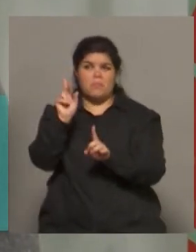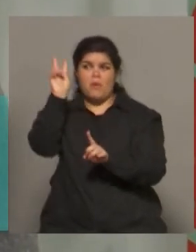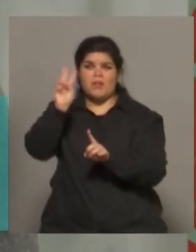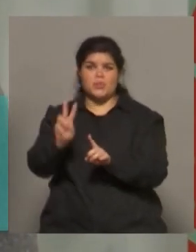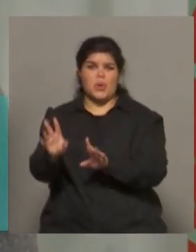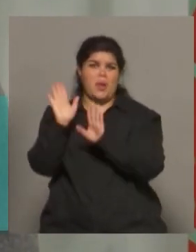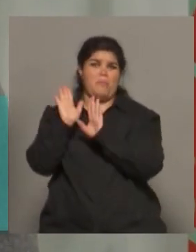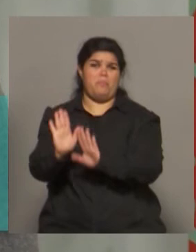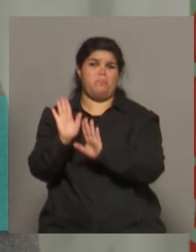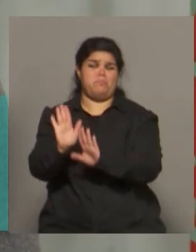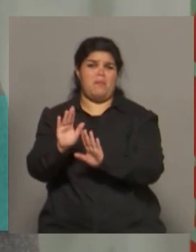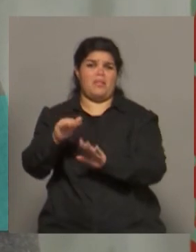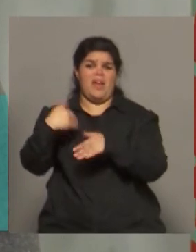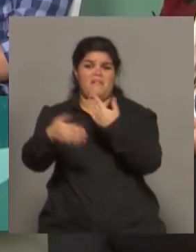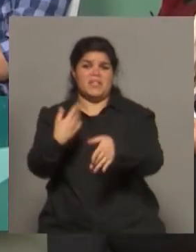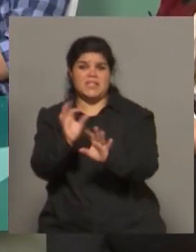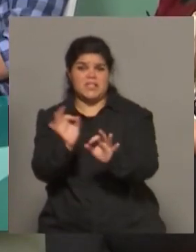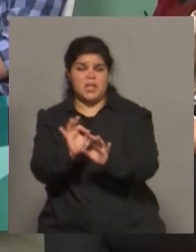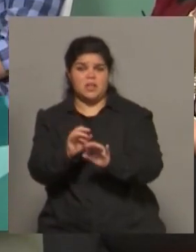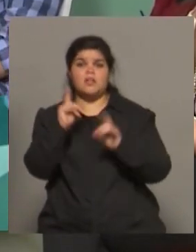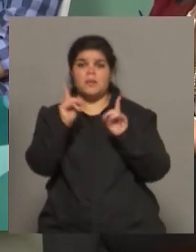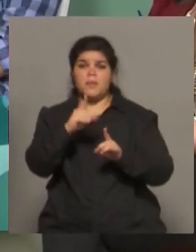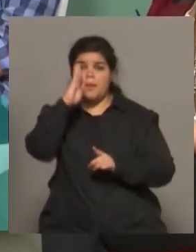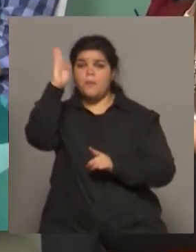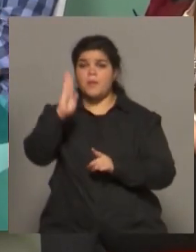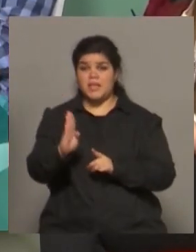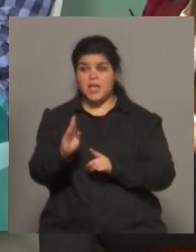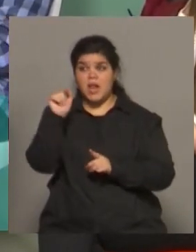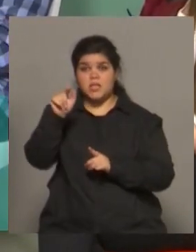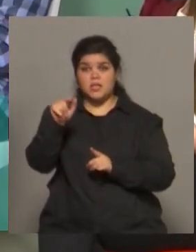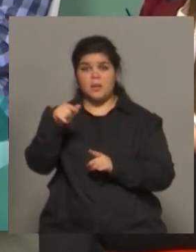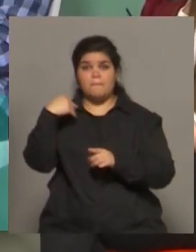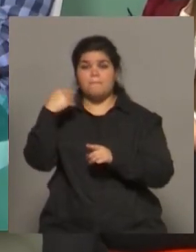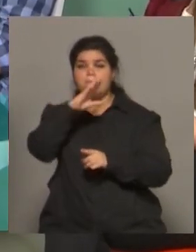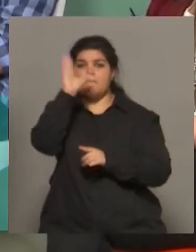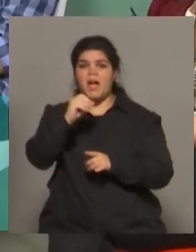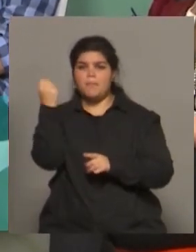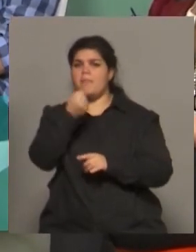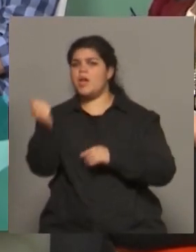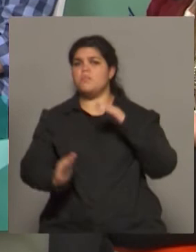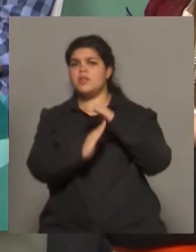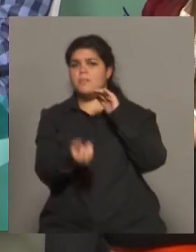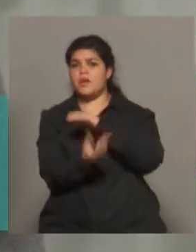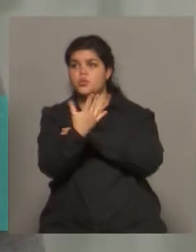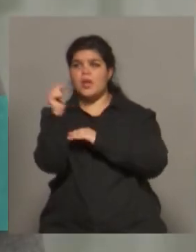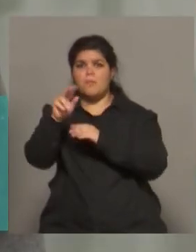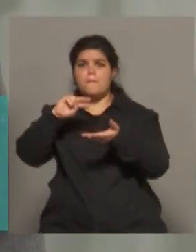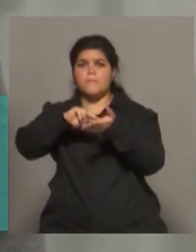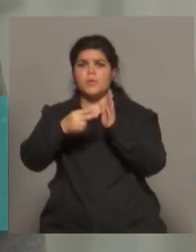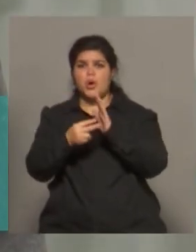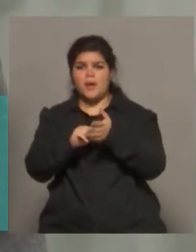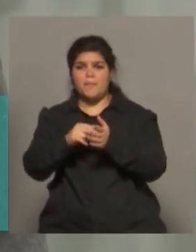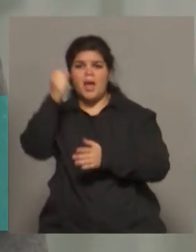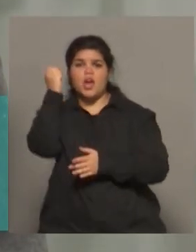un punto. El principal país del Mercosur, que es Brasil, está sumido en una crisis económica y sobre todo política interna muy